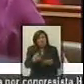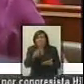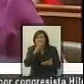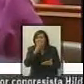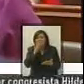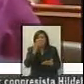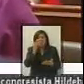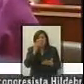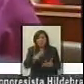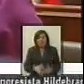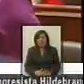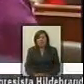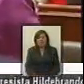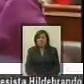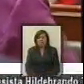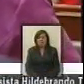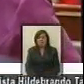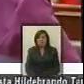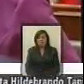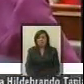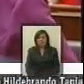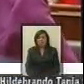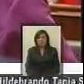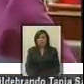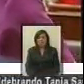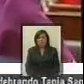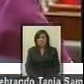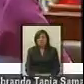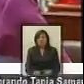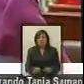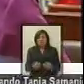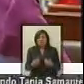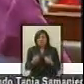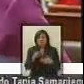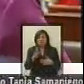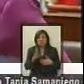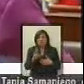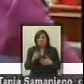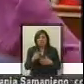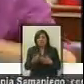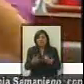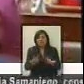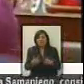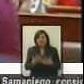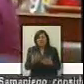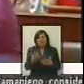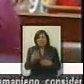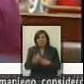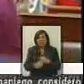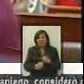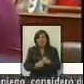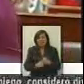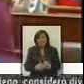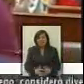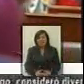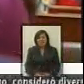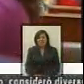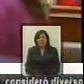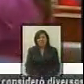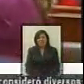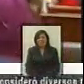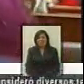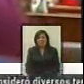Mujer. Él me lo ha prometido, pero parece que es promesa de novio. Hace 3 años, señor,